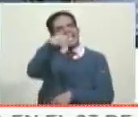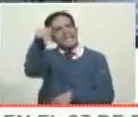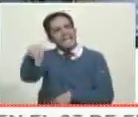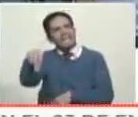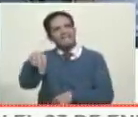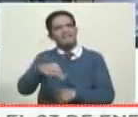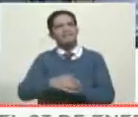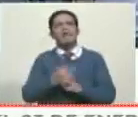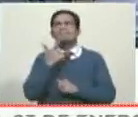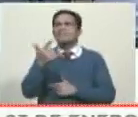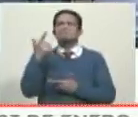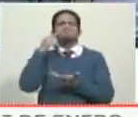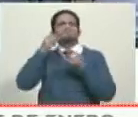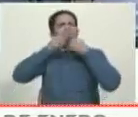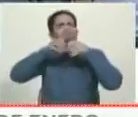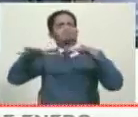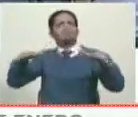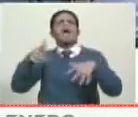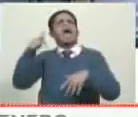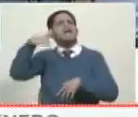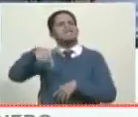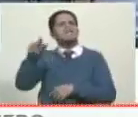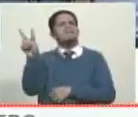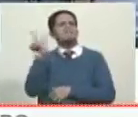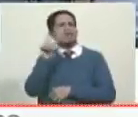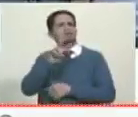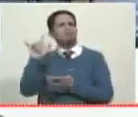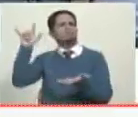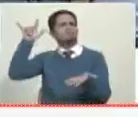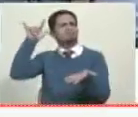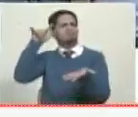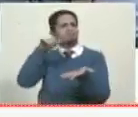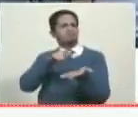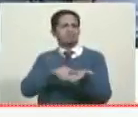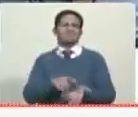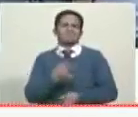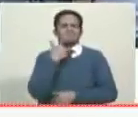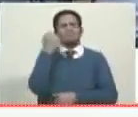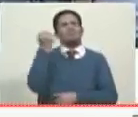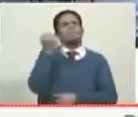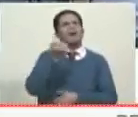decir aterrizó un avión en venezuela desde puerto de pura paja